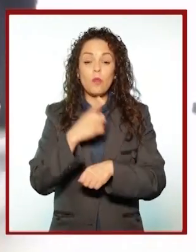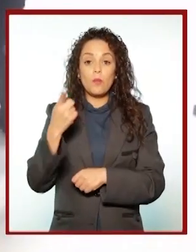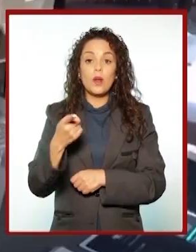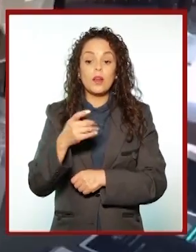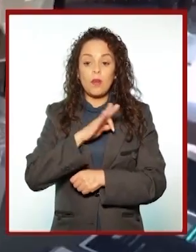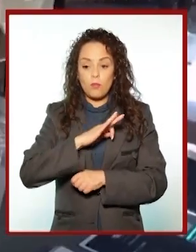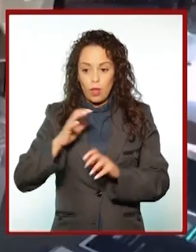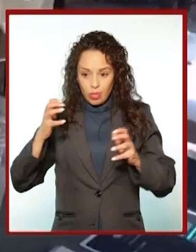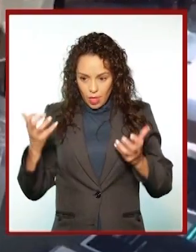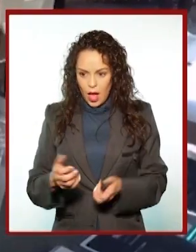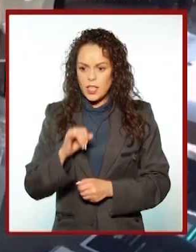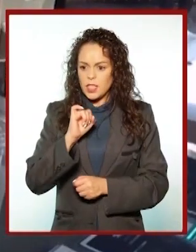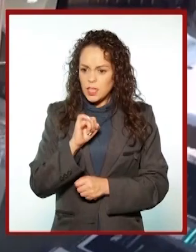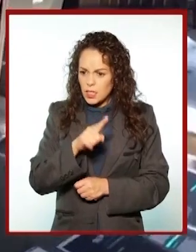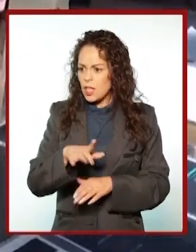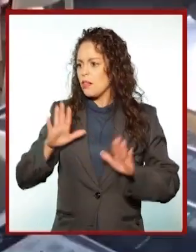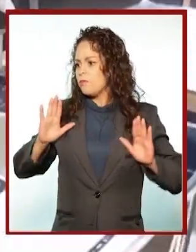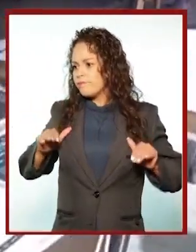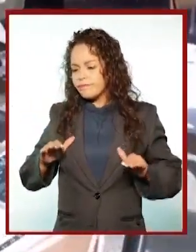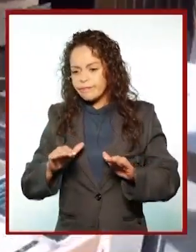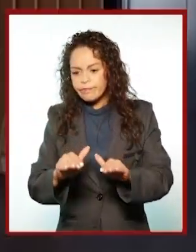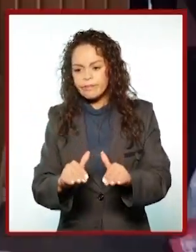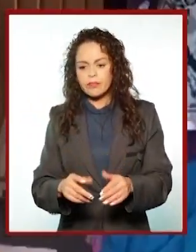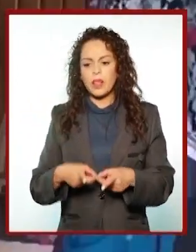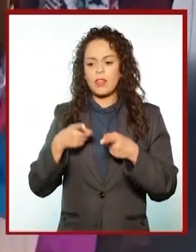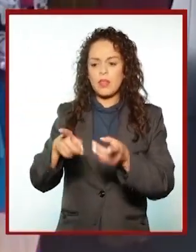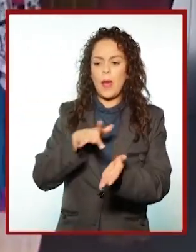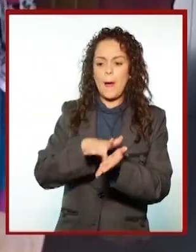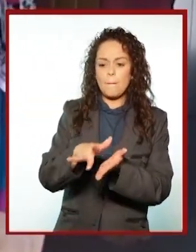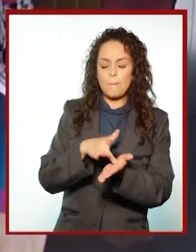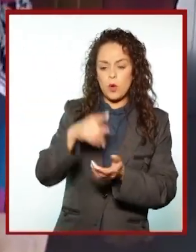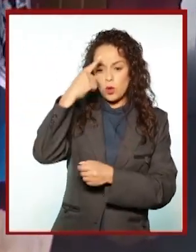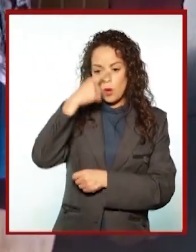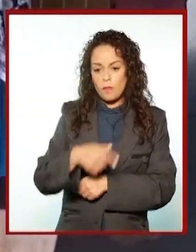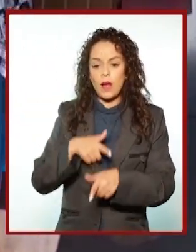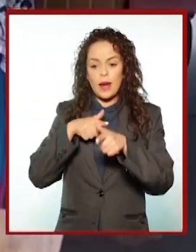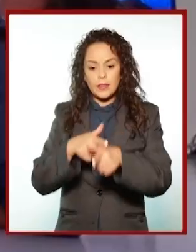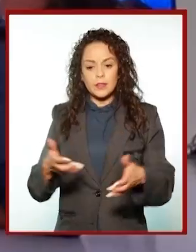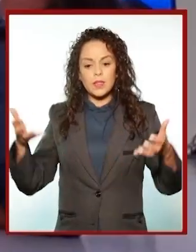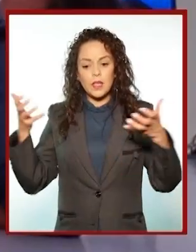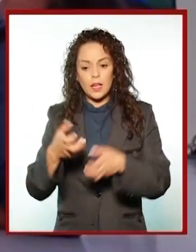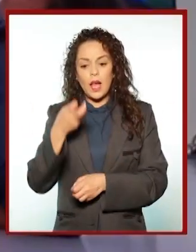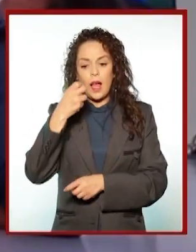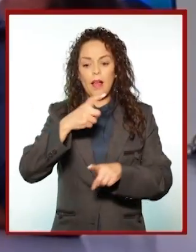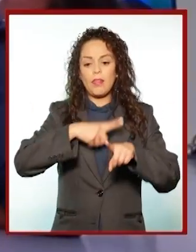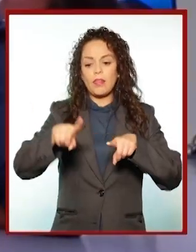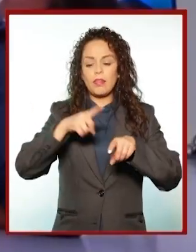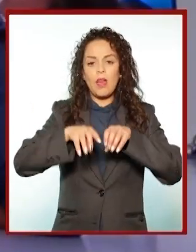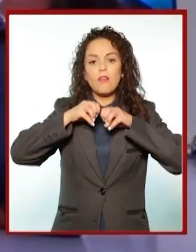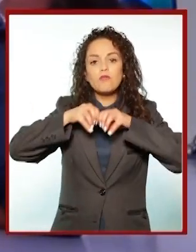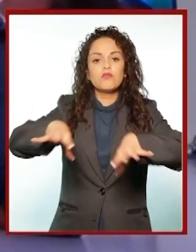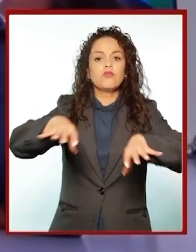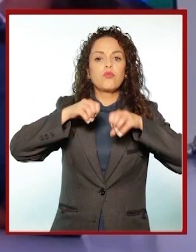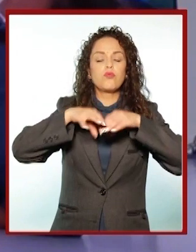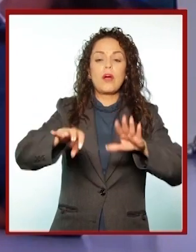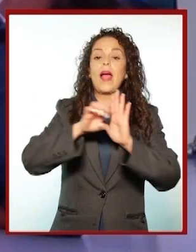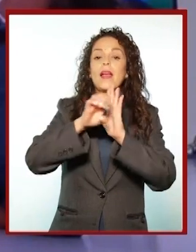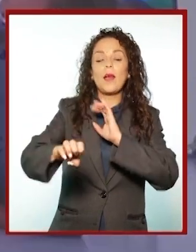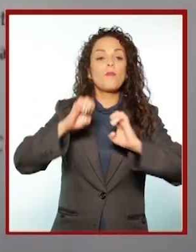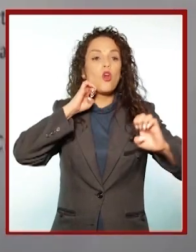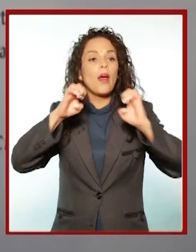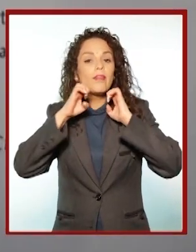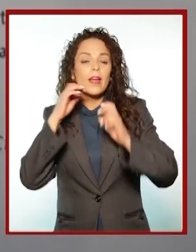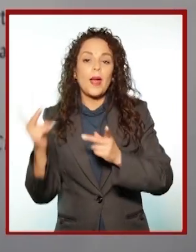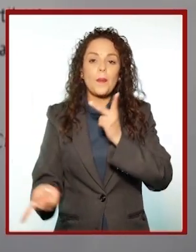que se generen las acciones, que se hagan los laboratorios, que se generen este tipo de mecanismos de difusión como las entrevistas,